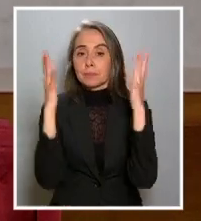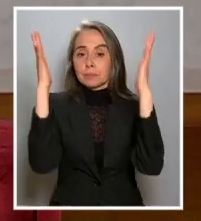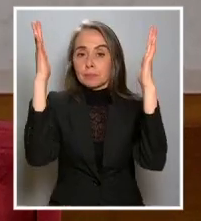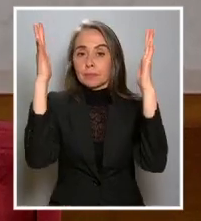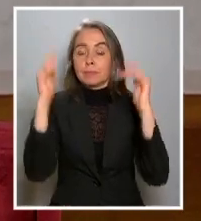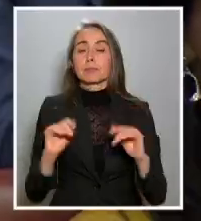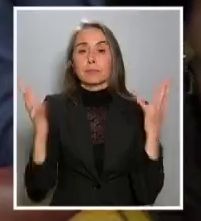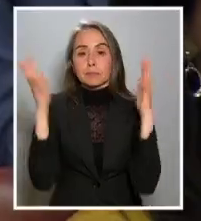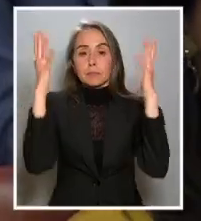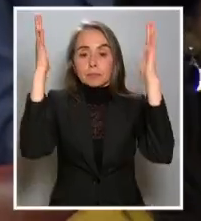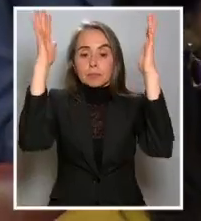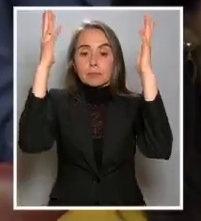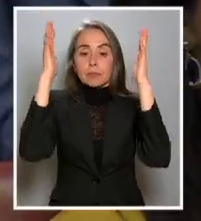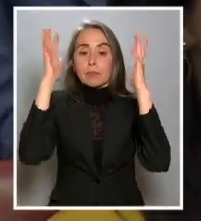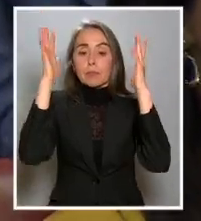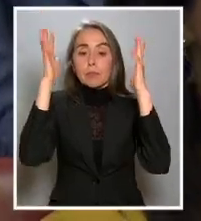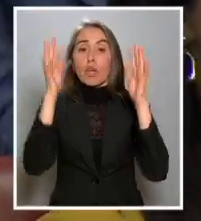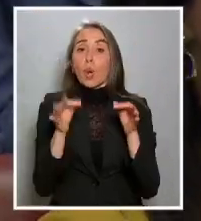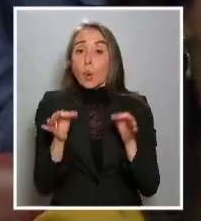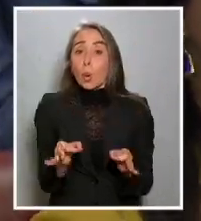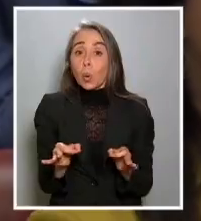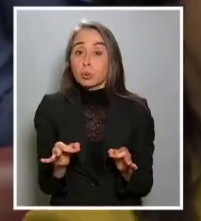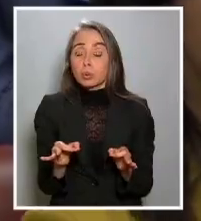Es justamente